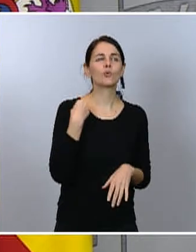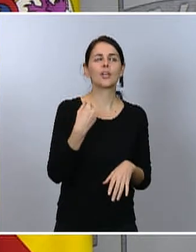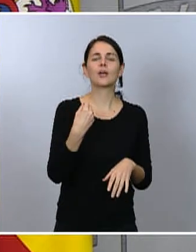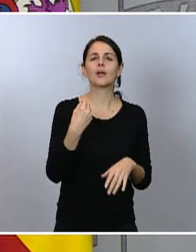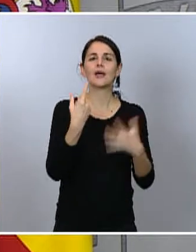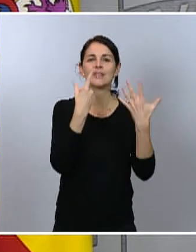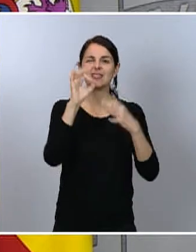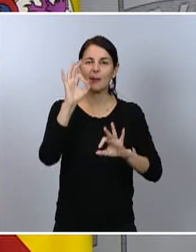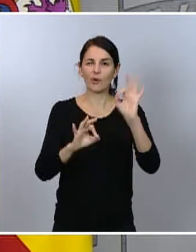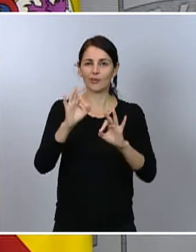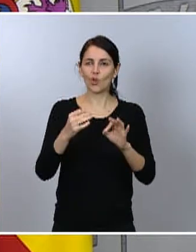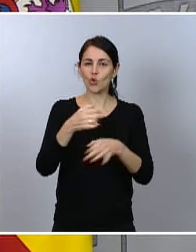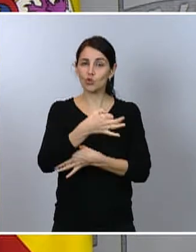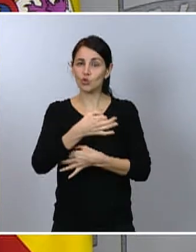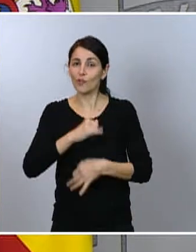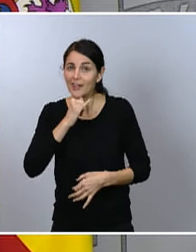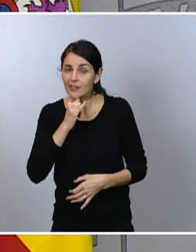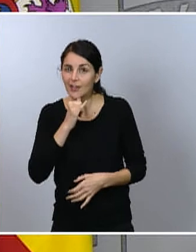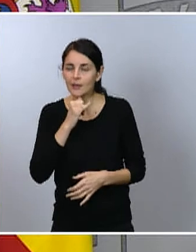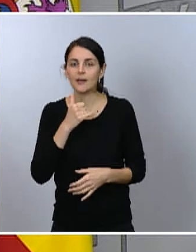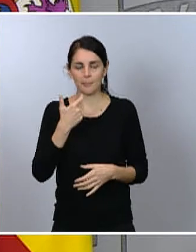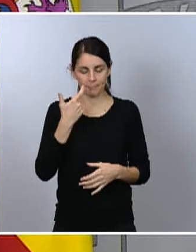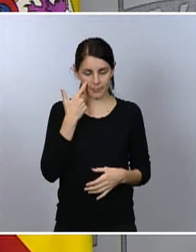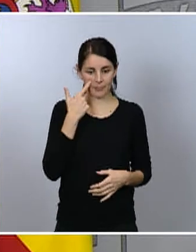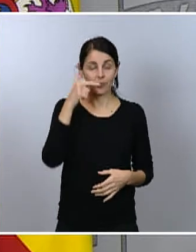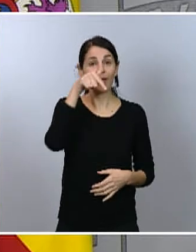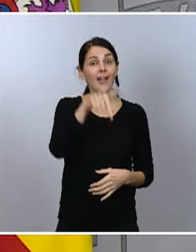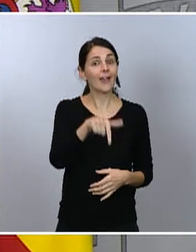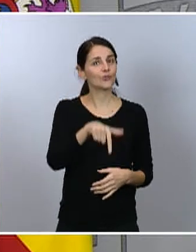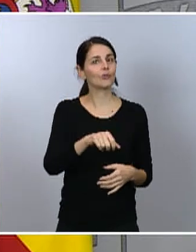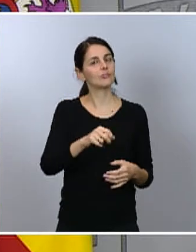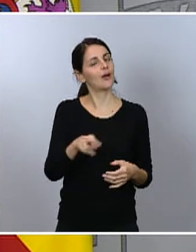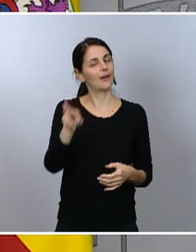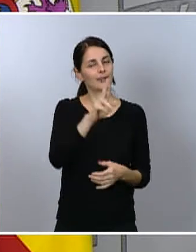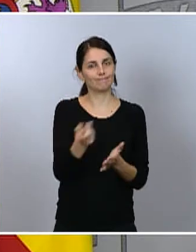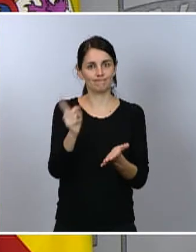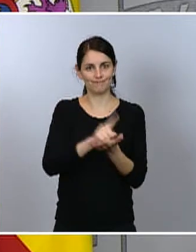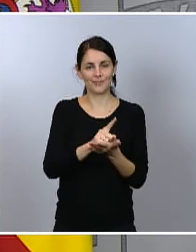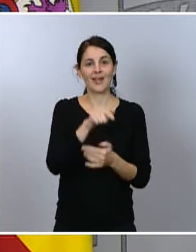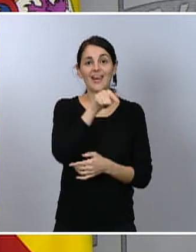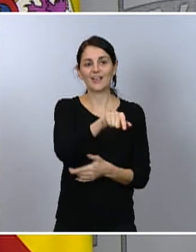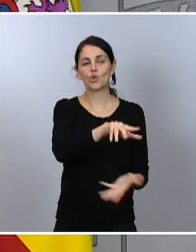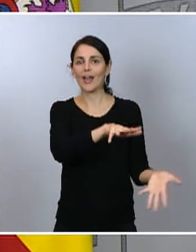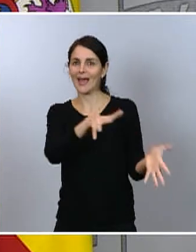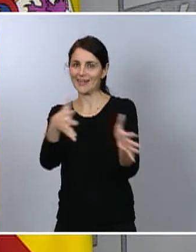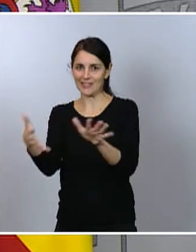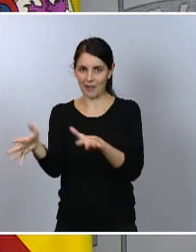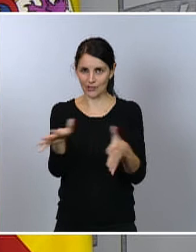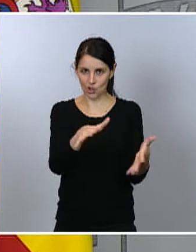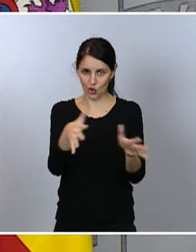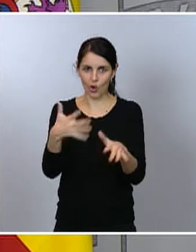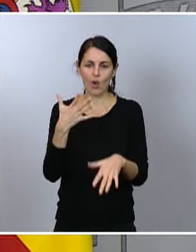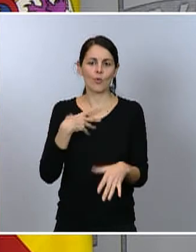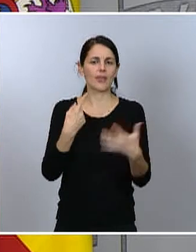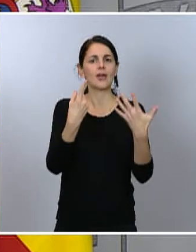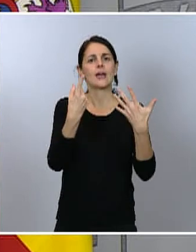a reiterar que esto es una primera estimación, muy grandes números, podría ser un poquito más, como